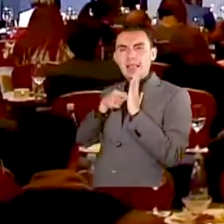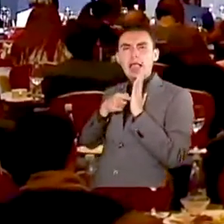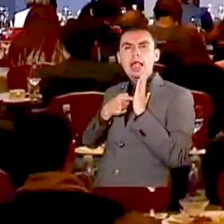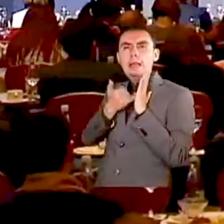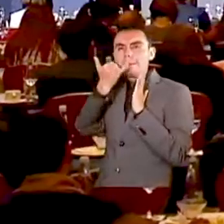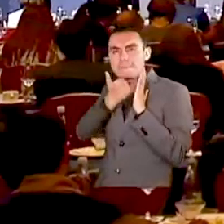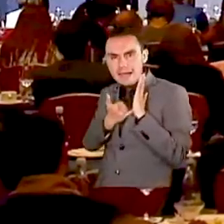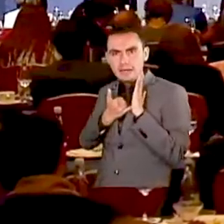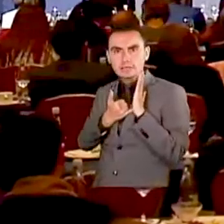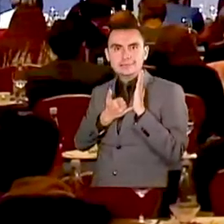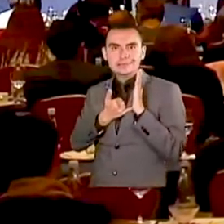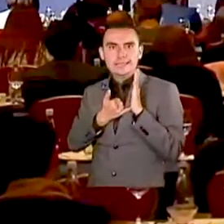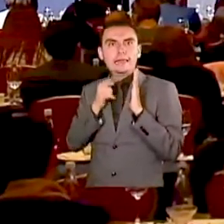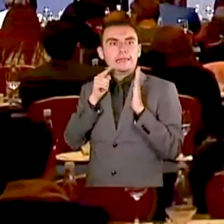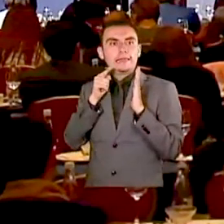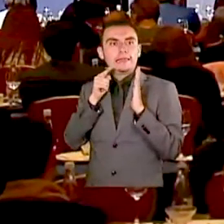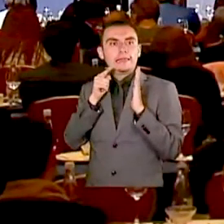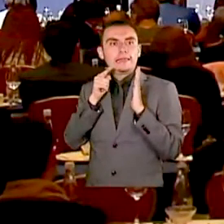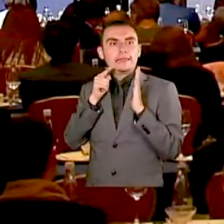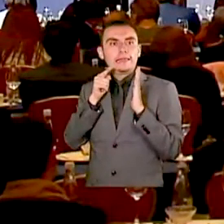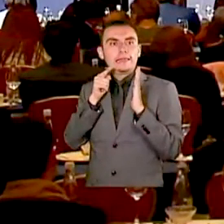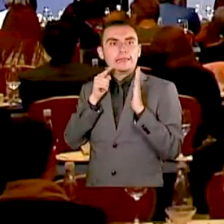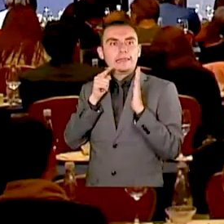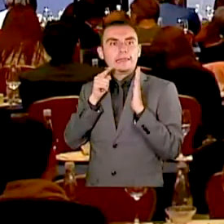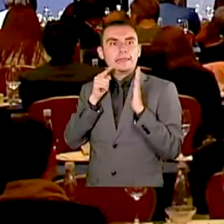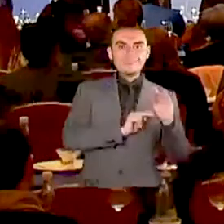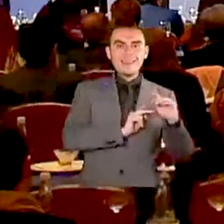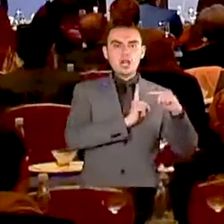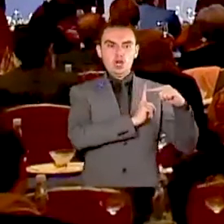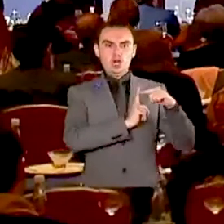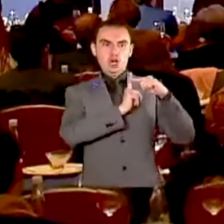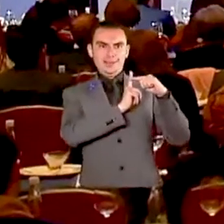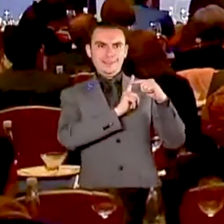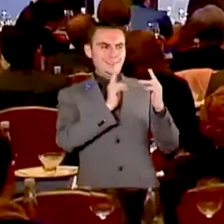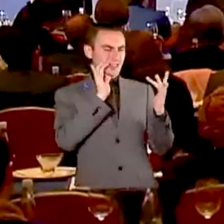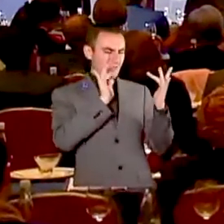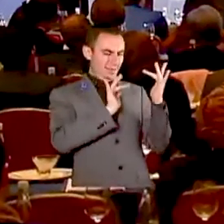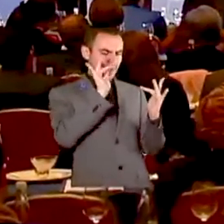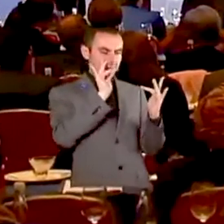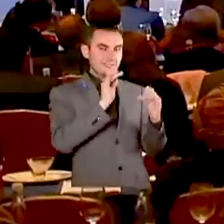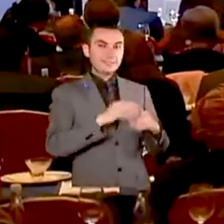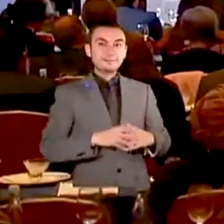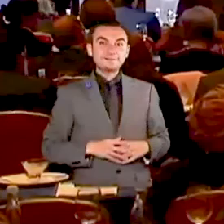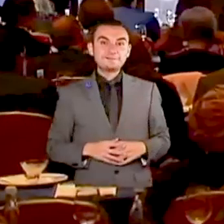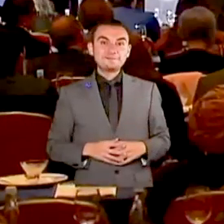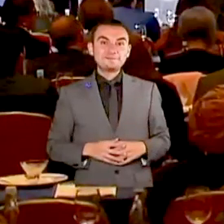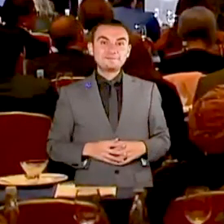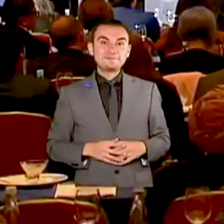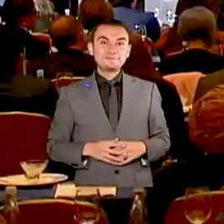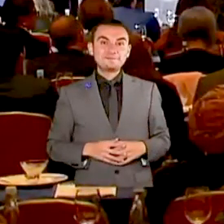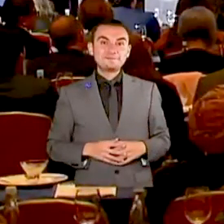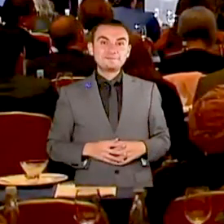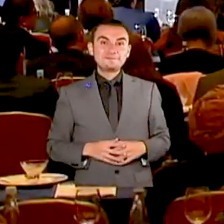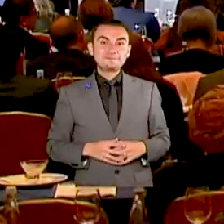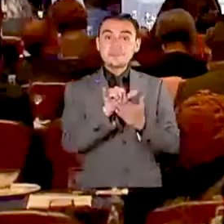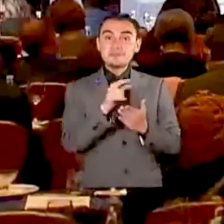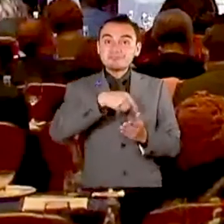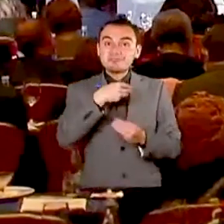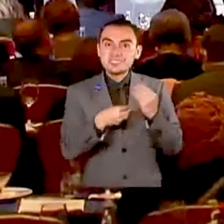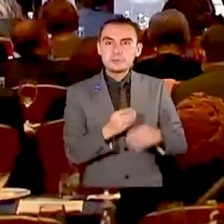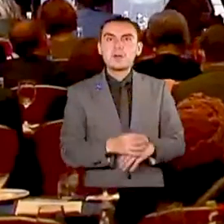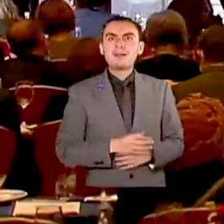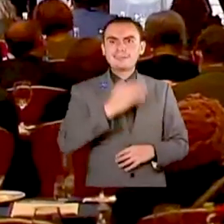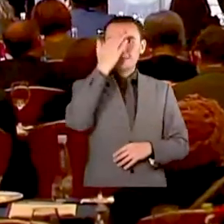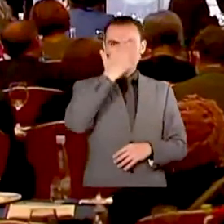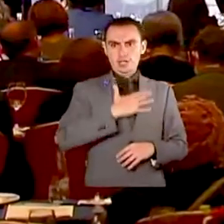no cumplía las directrices y la normatividad vigente. En ese